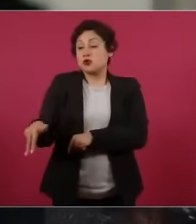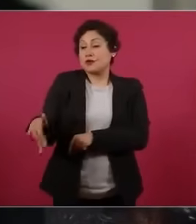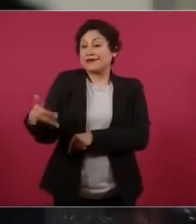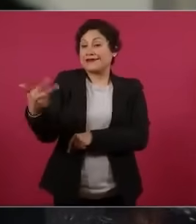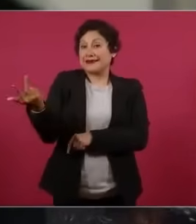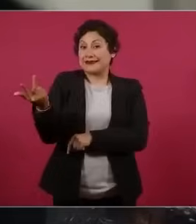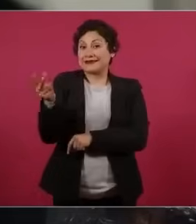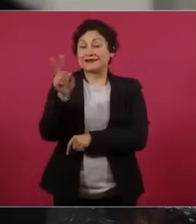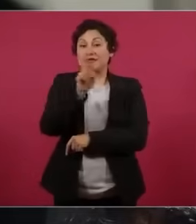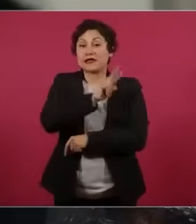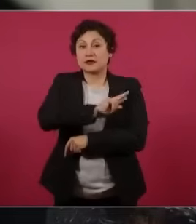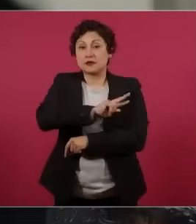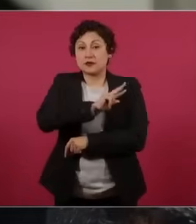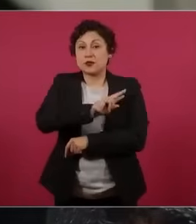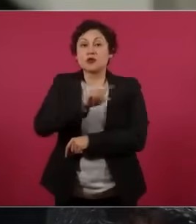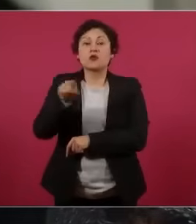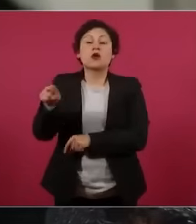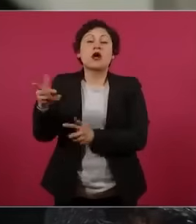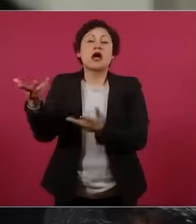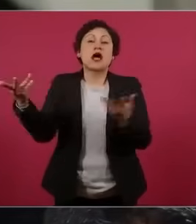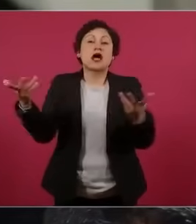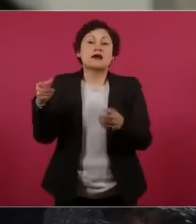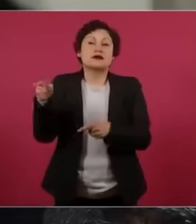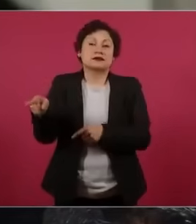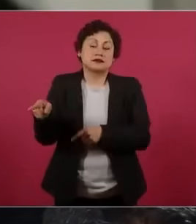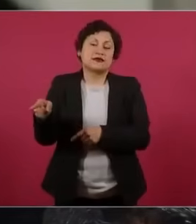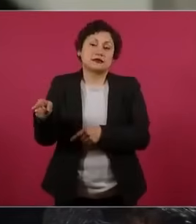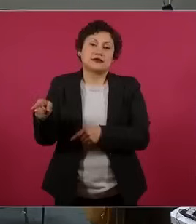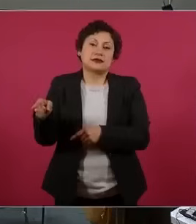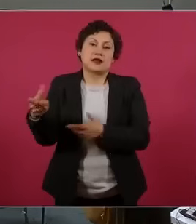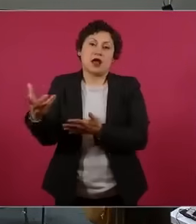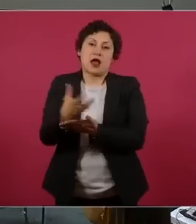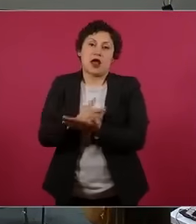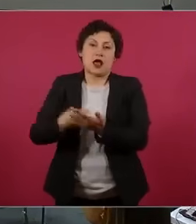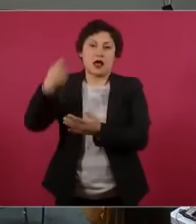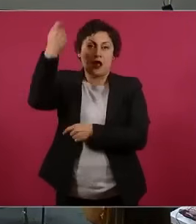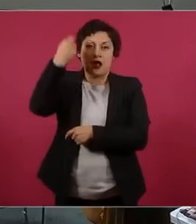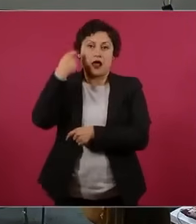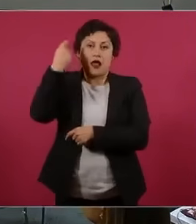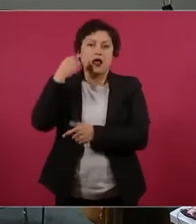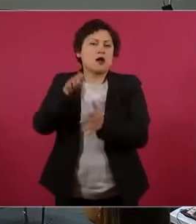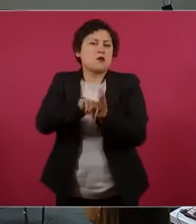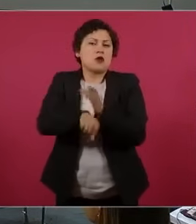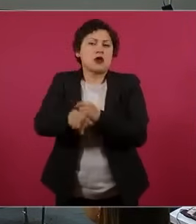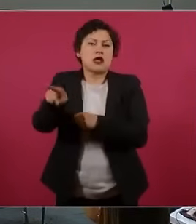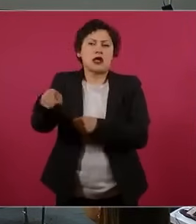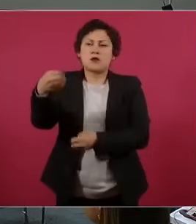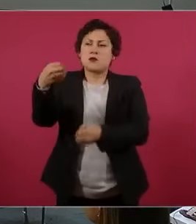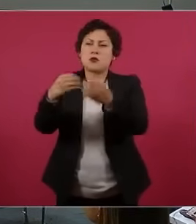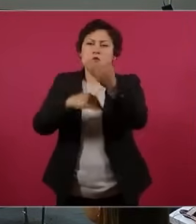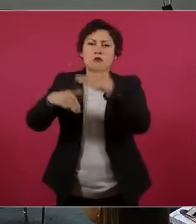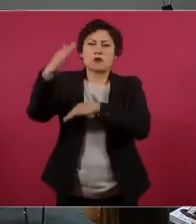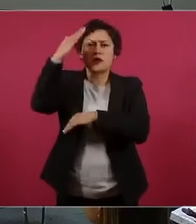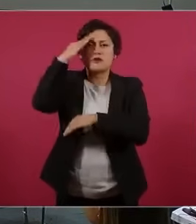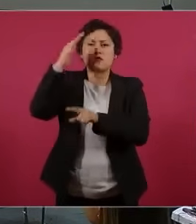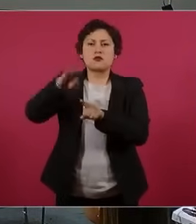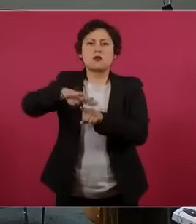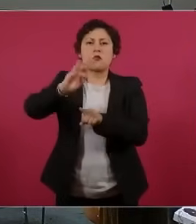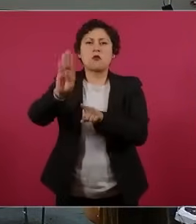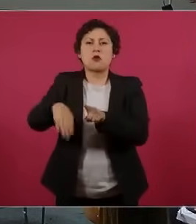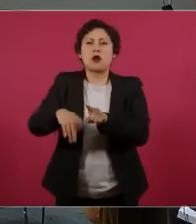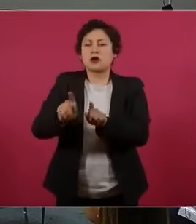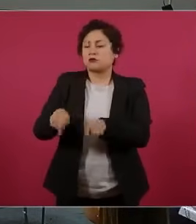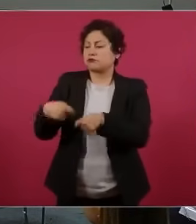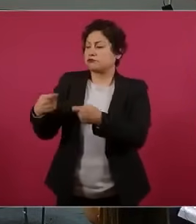millonada porque se les transfiere estas pensiones vitalicias cuando los ministros fallecen. Sí, eso sí se tiene que